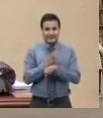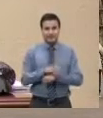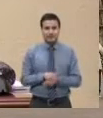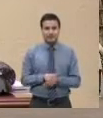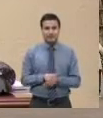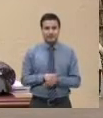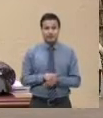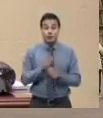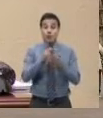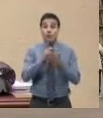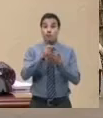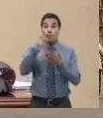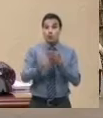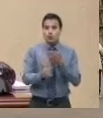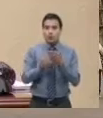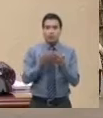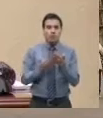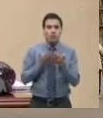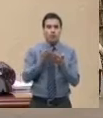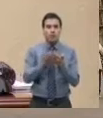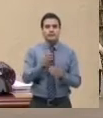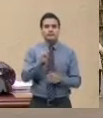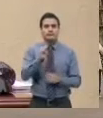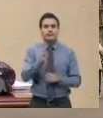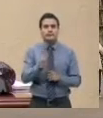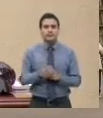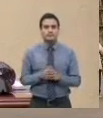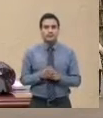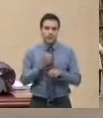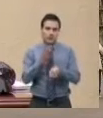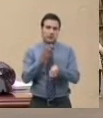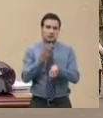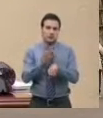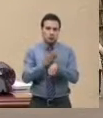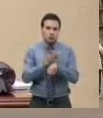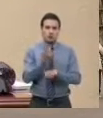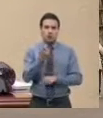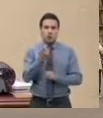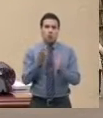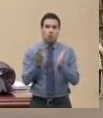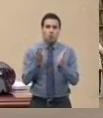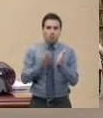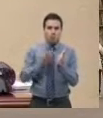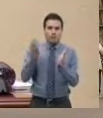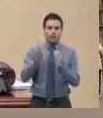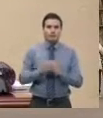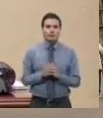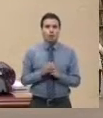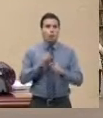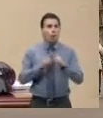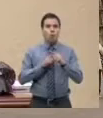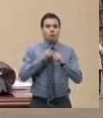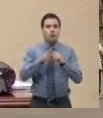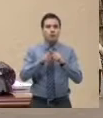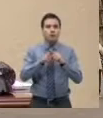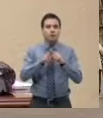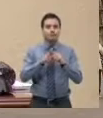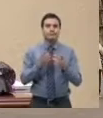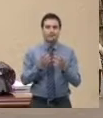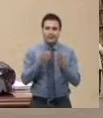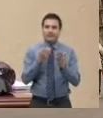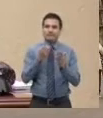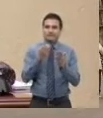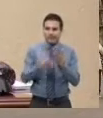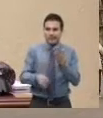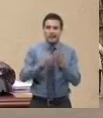parte, el proyecto nos propone una sanción económica justamente por la omisión de reporte de gasto.